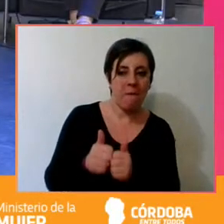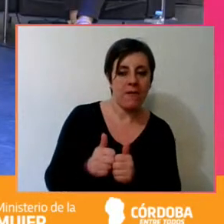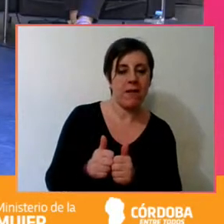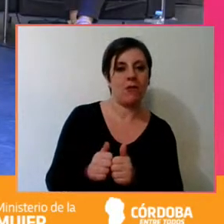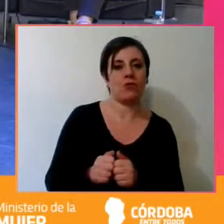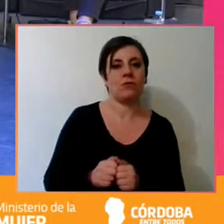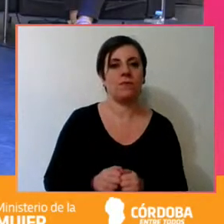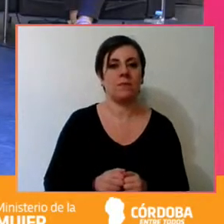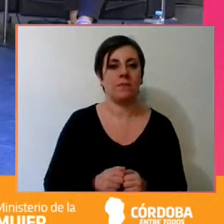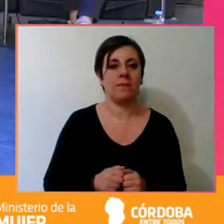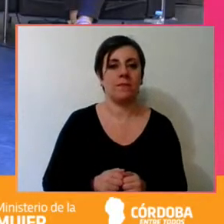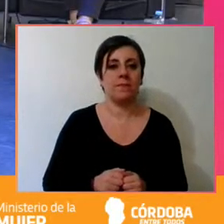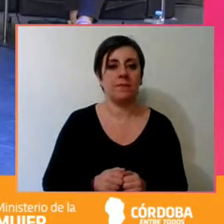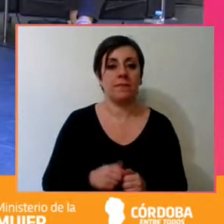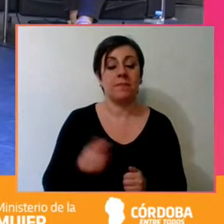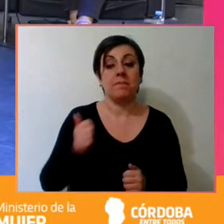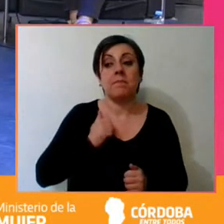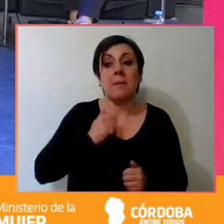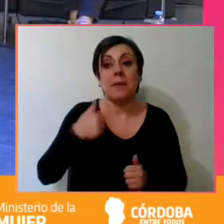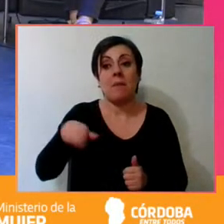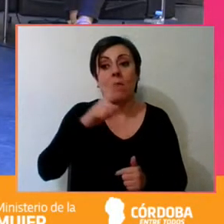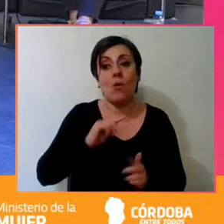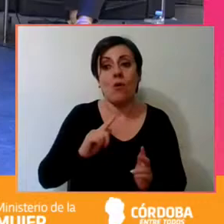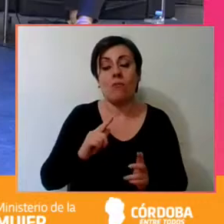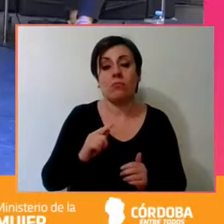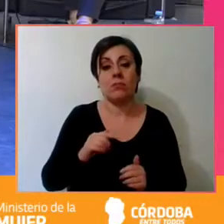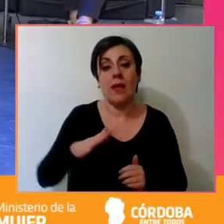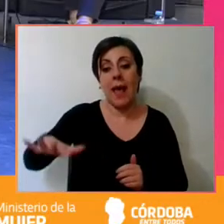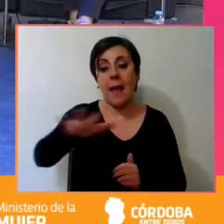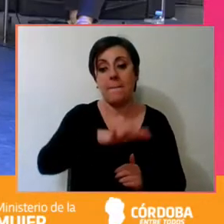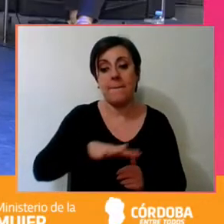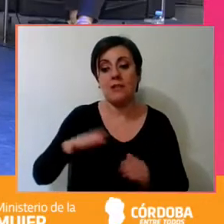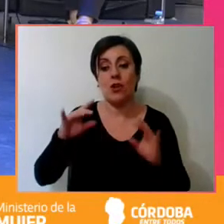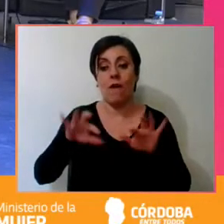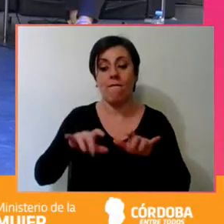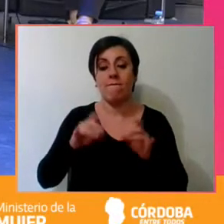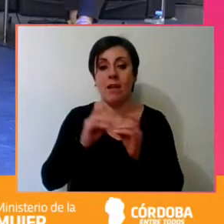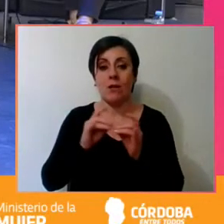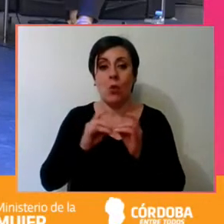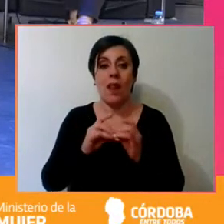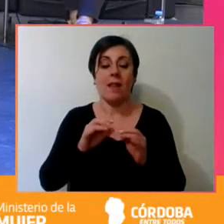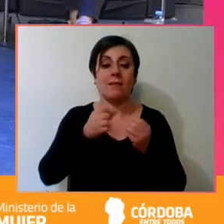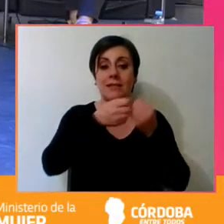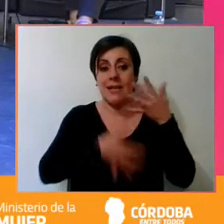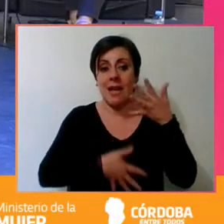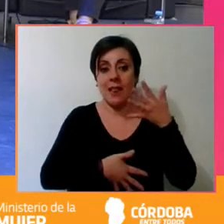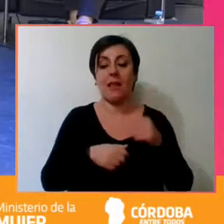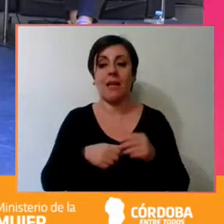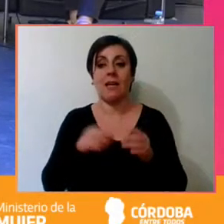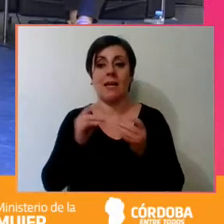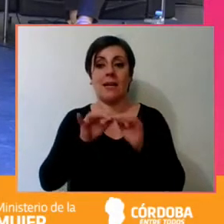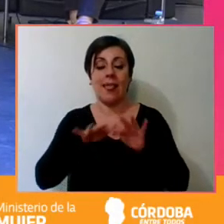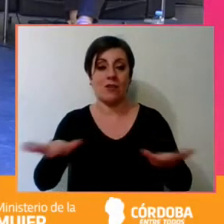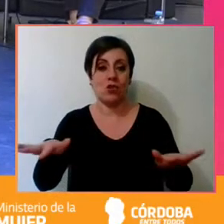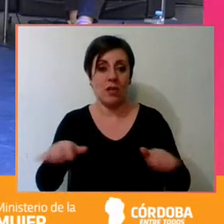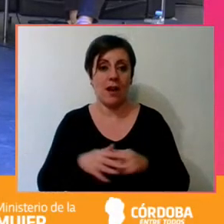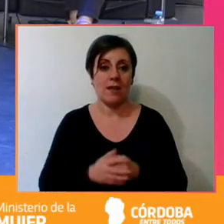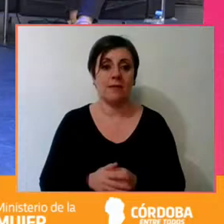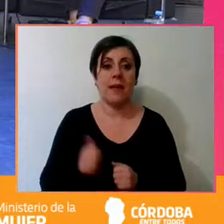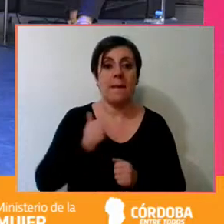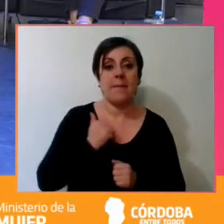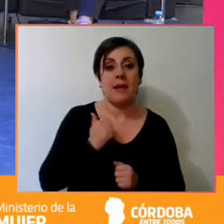bueno, quedamos a disposición desde los espacios virtuales, desde el chat y desde las redes sociales. Esperamos